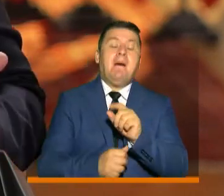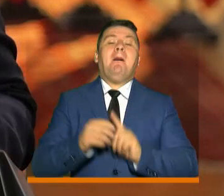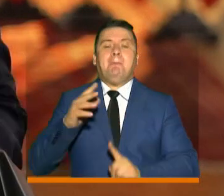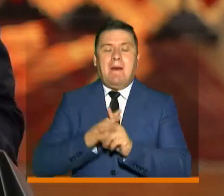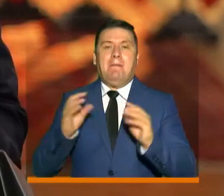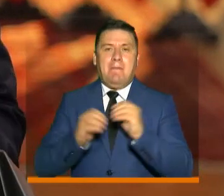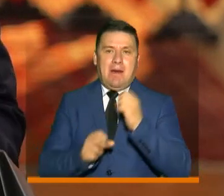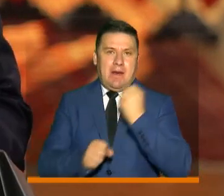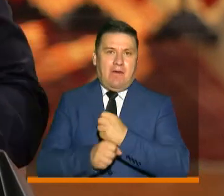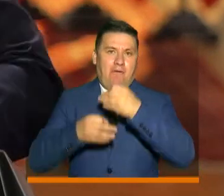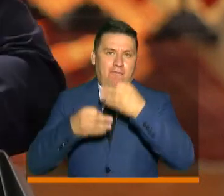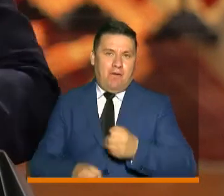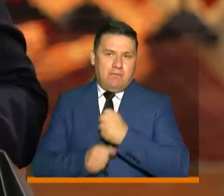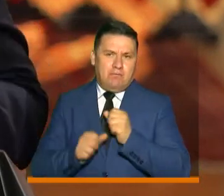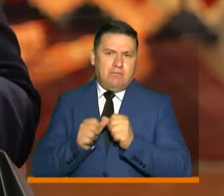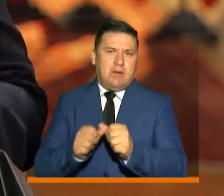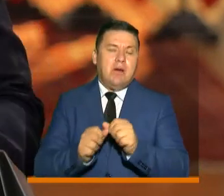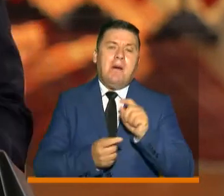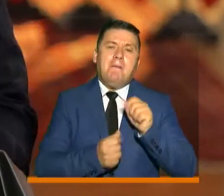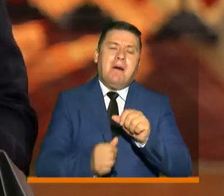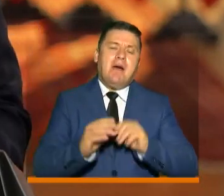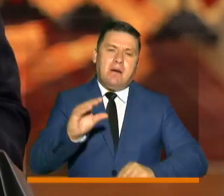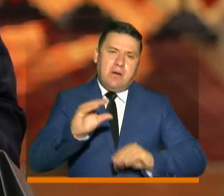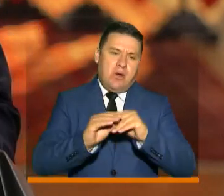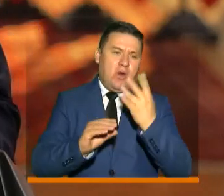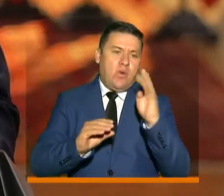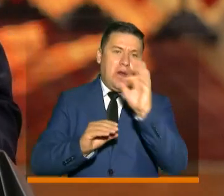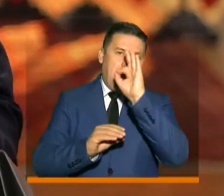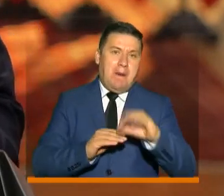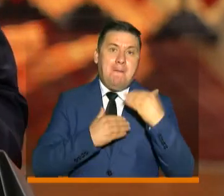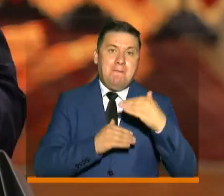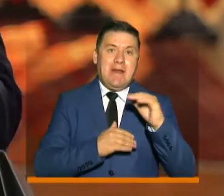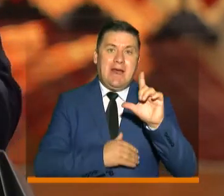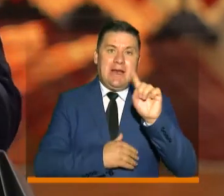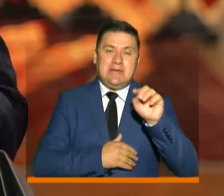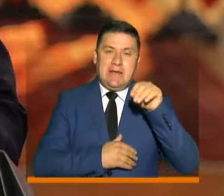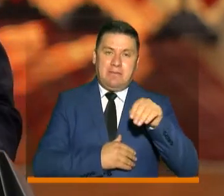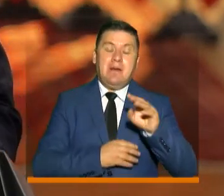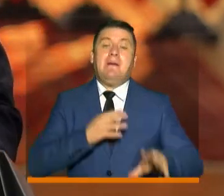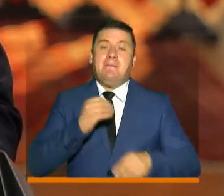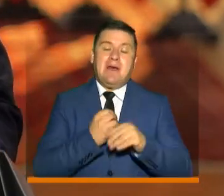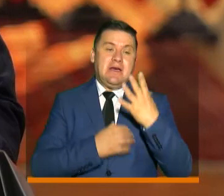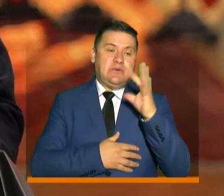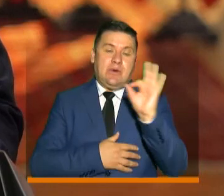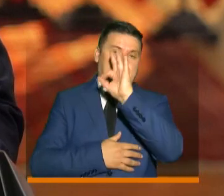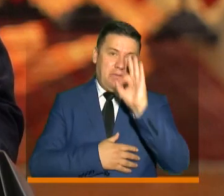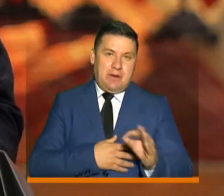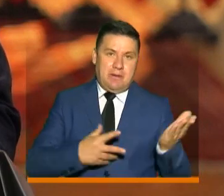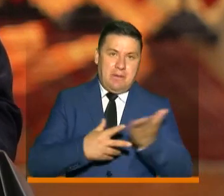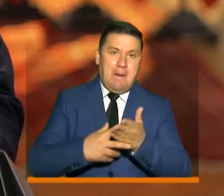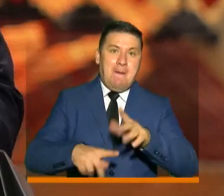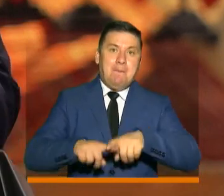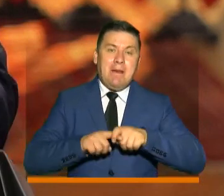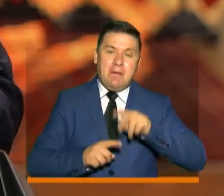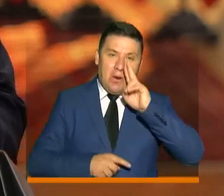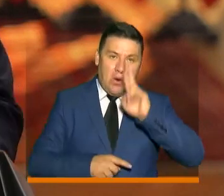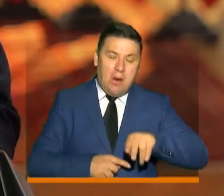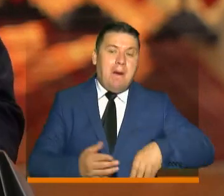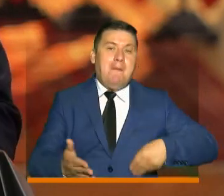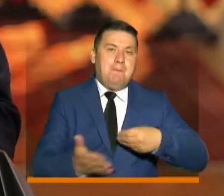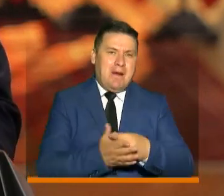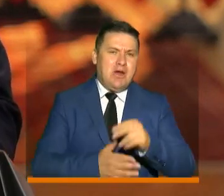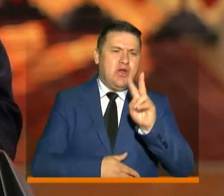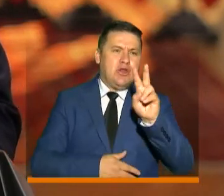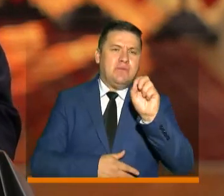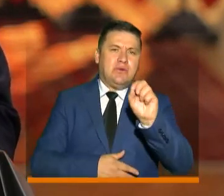de apoyo al empleo formal que subsidia el 40 por ciento del salario mínimo y el 50 por ciento de la prima de junio a más de